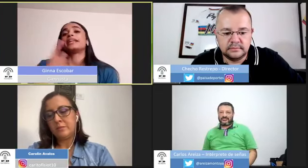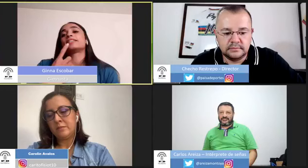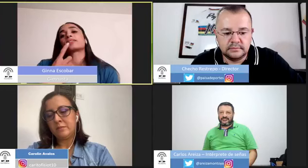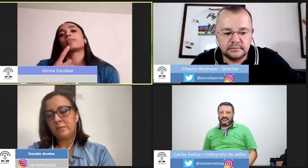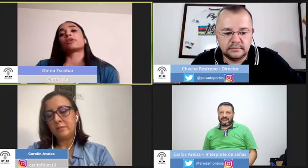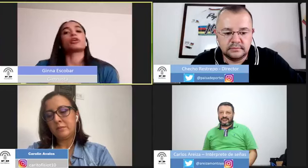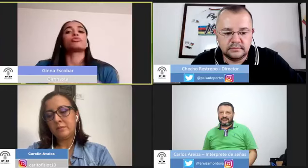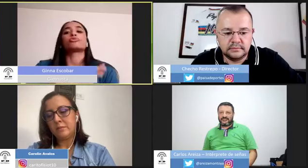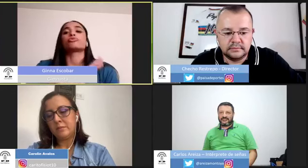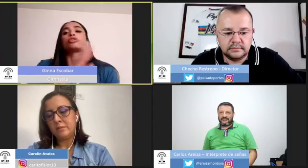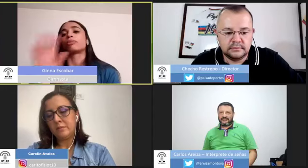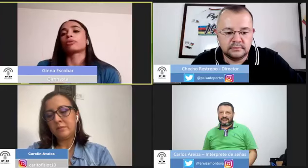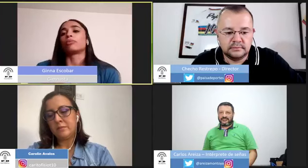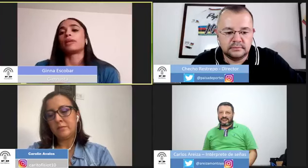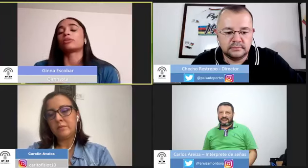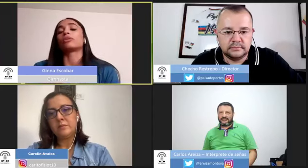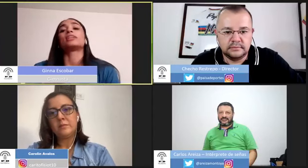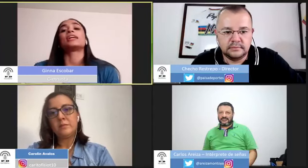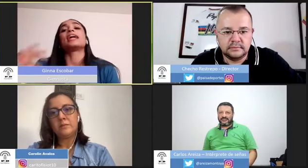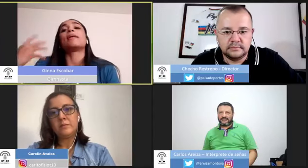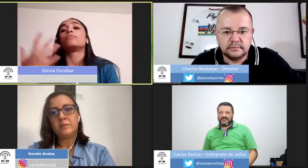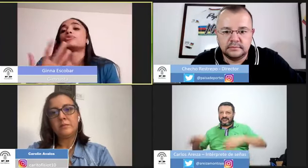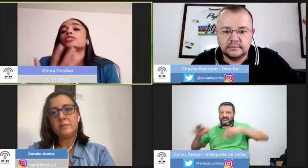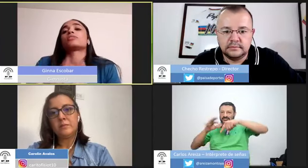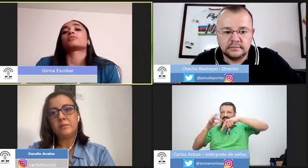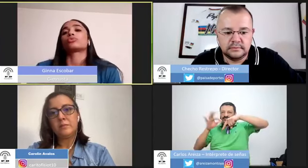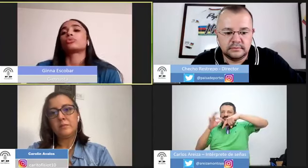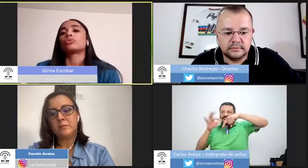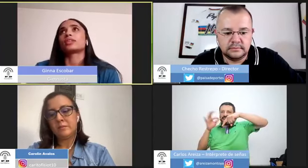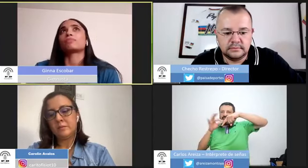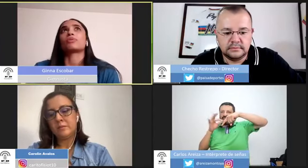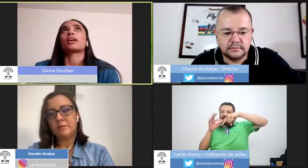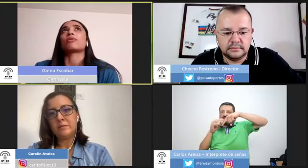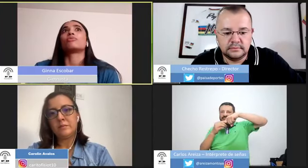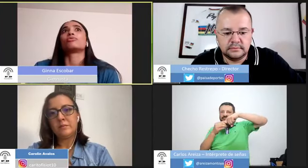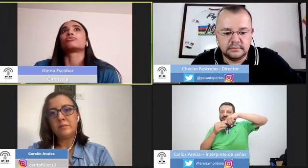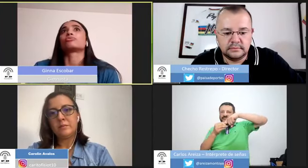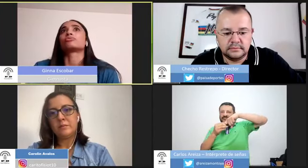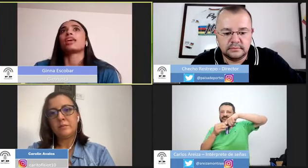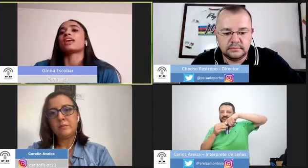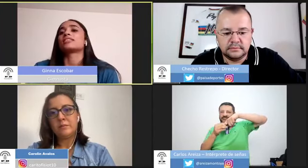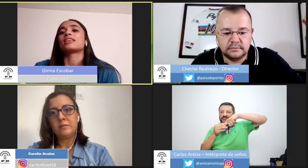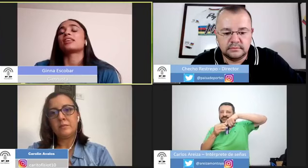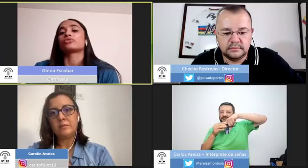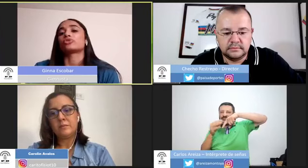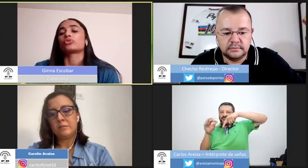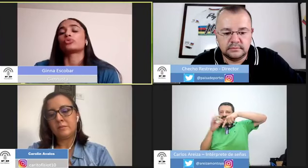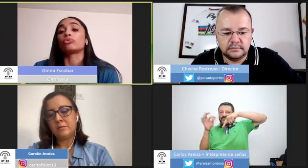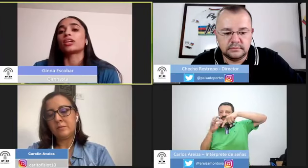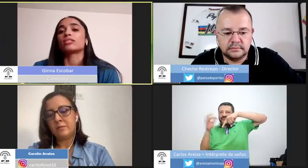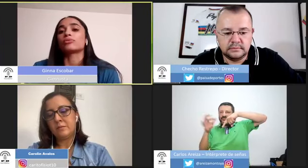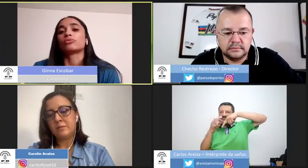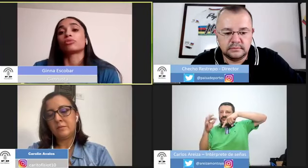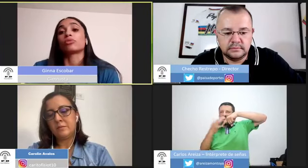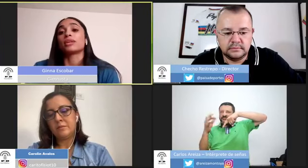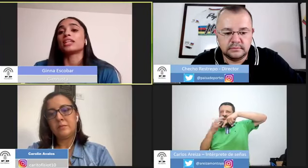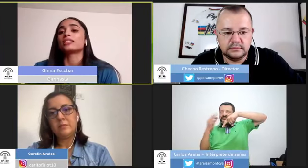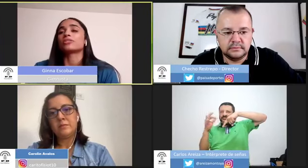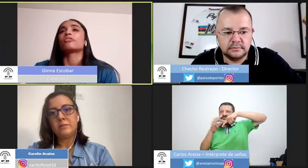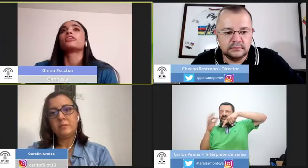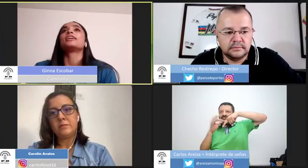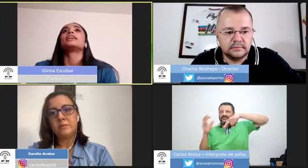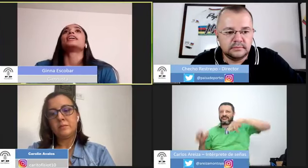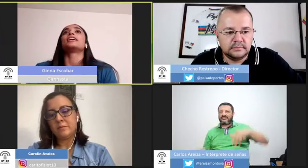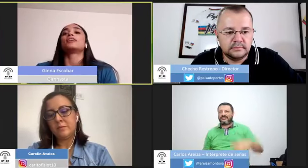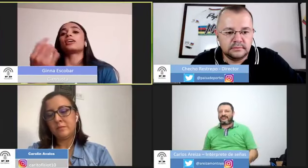un menisco me lo reconstruyeron por completo, y tenía muchísimas suturas, por ahí como 6, 7, 8 suturas, un solo